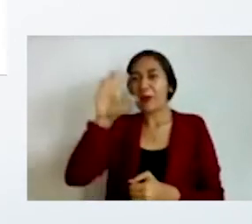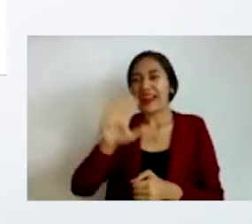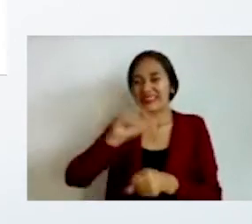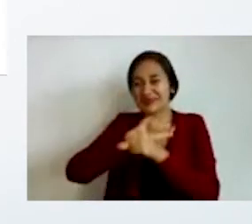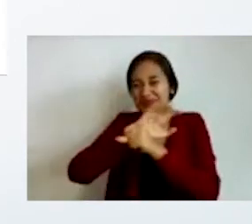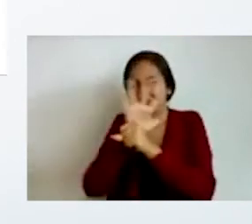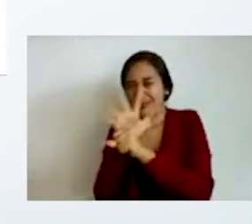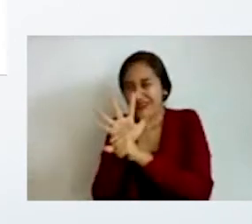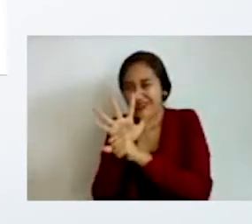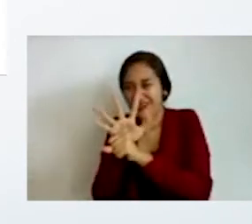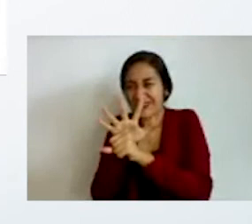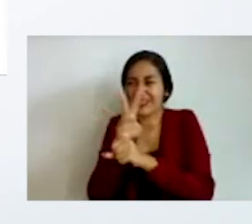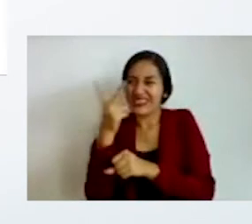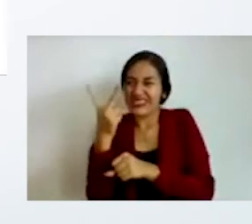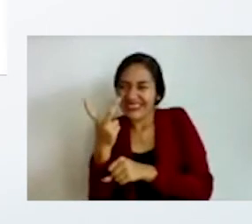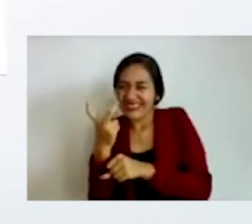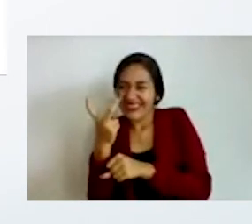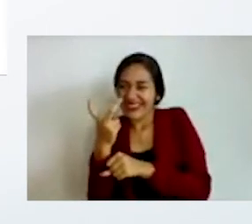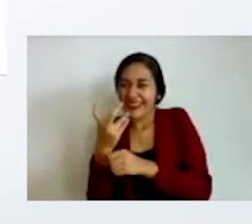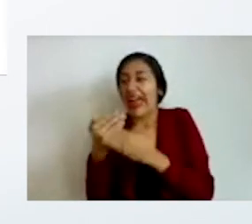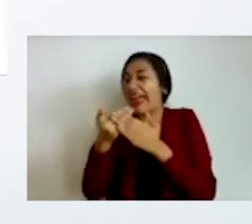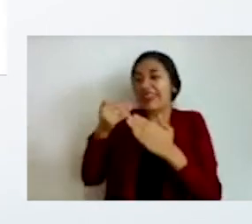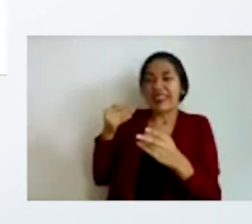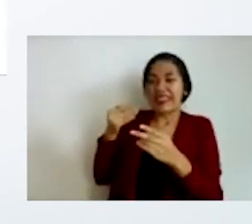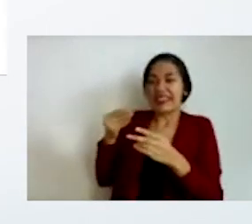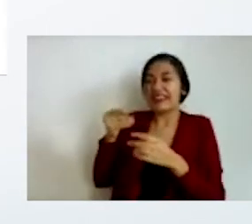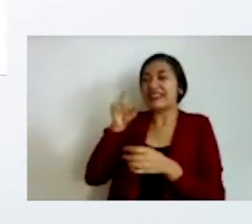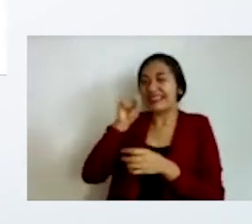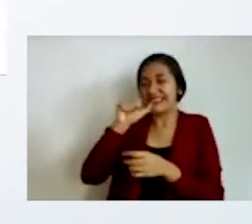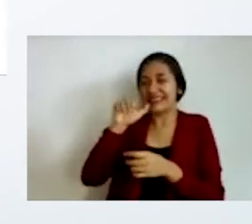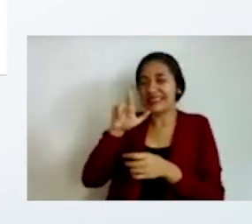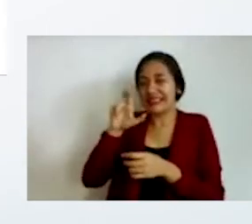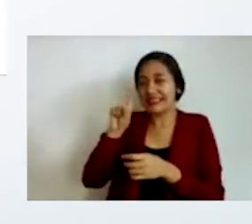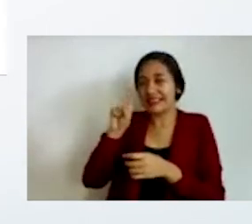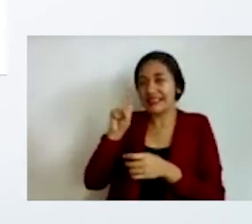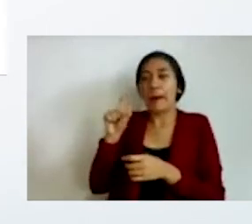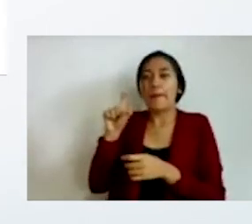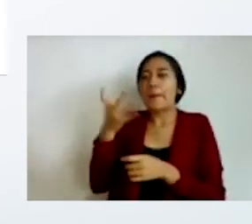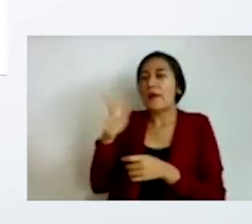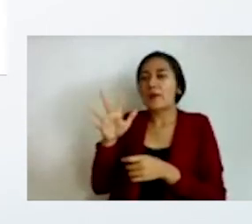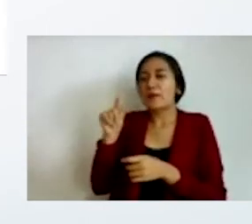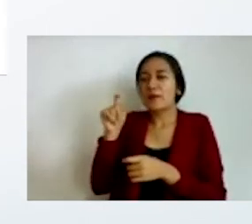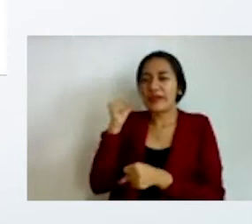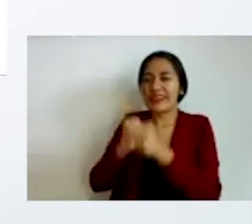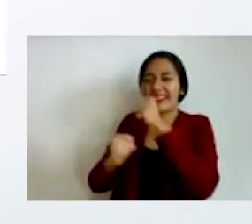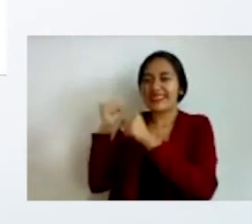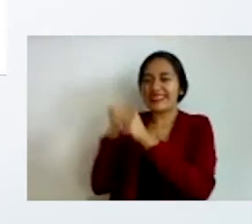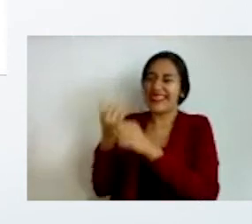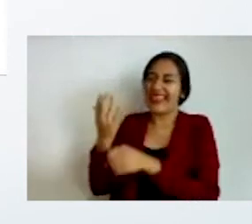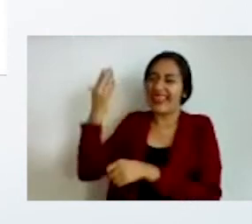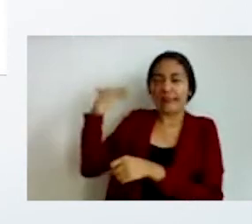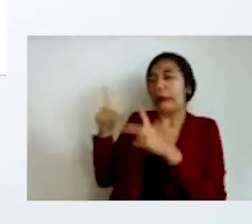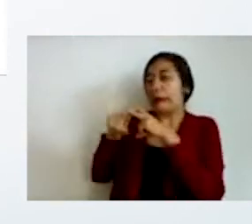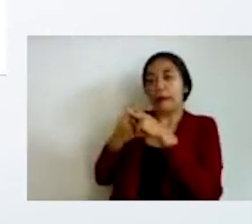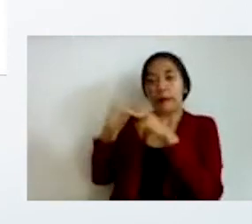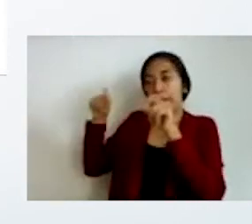como SARS hace casi 20 años, que apareció también en la zona de China. Muy bien,